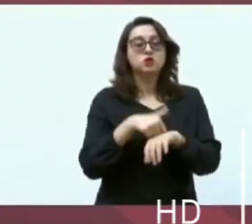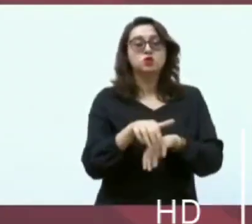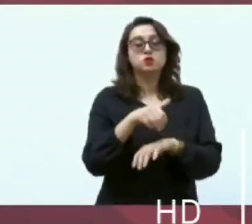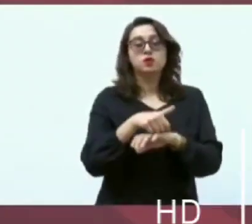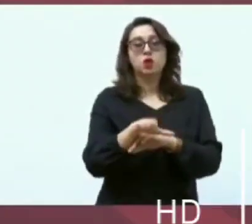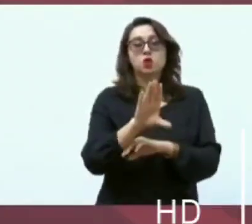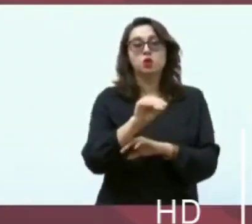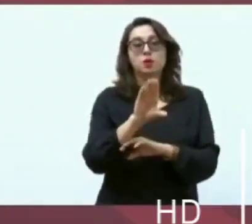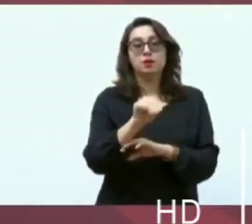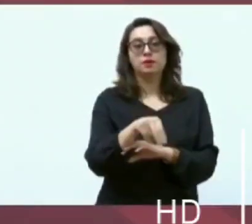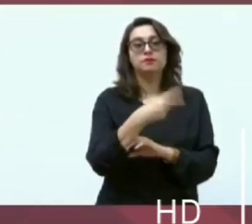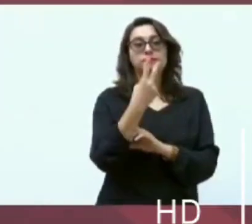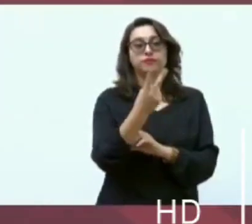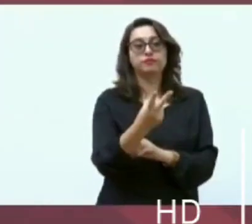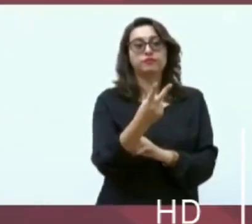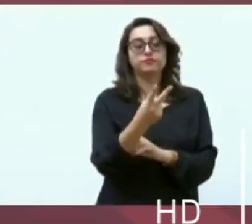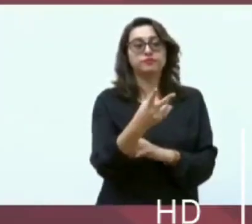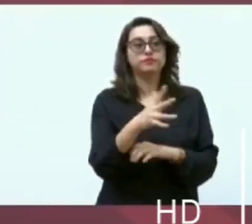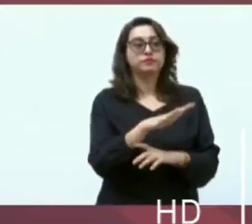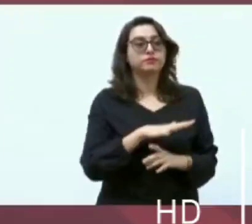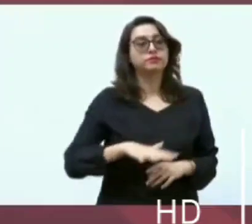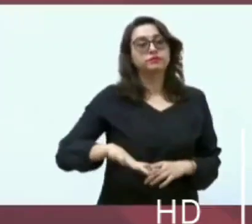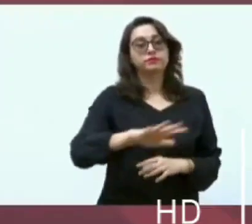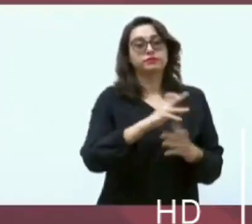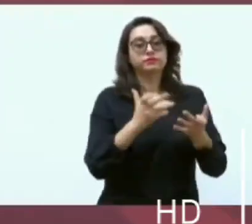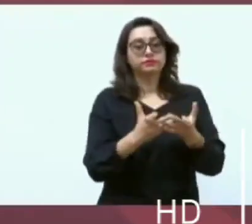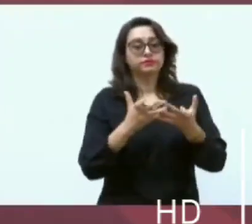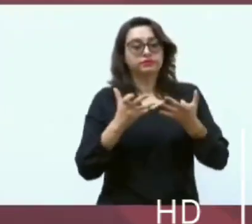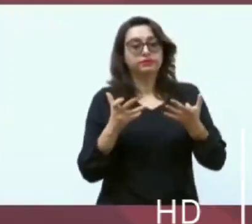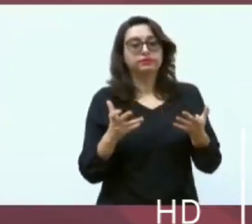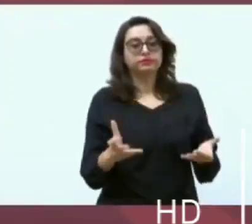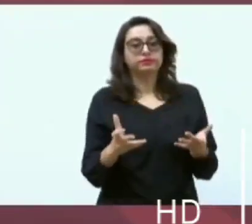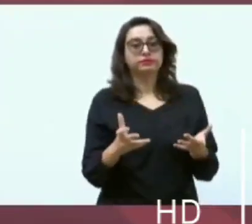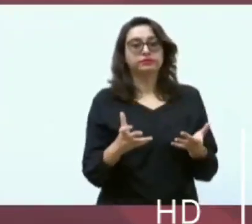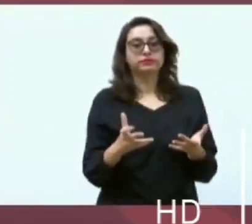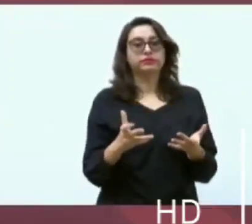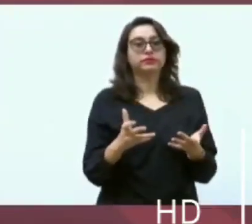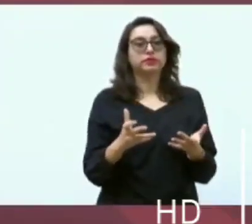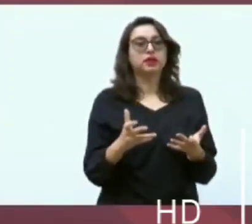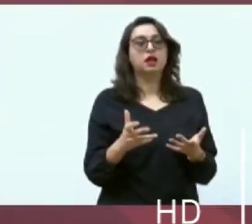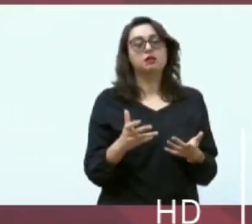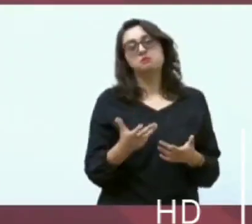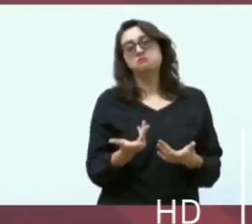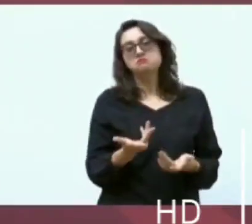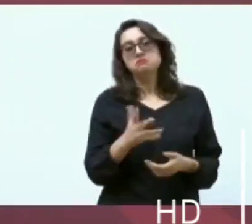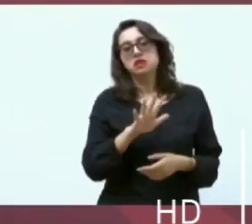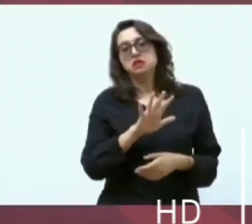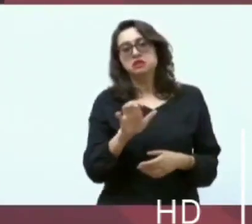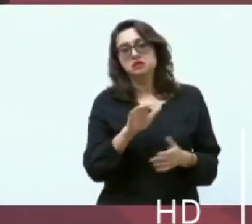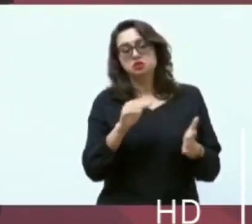92, en una superficie de más de media hectárea.